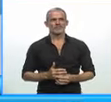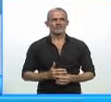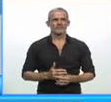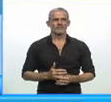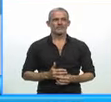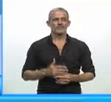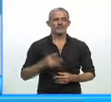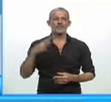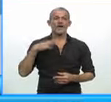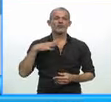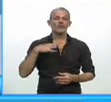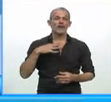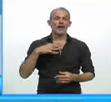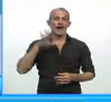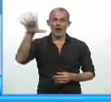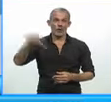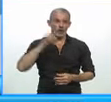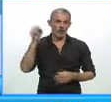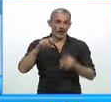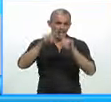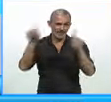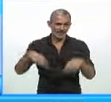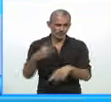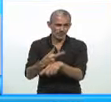Que todavía no busqué el título del colegio.